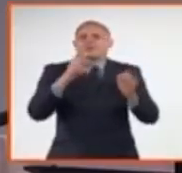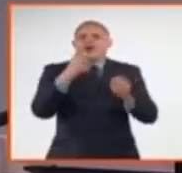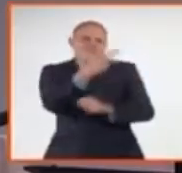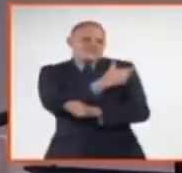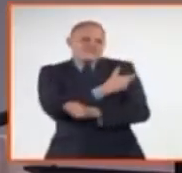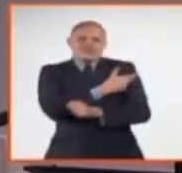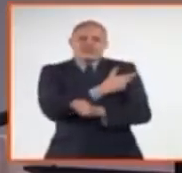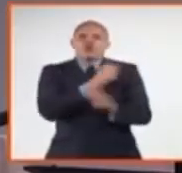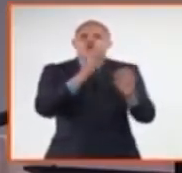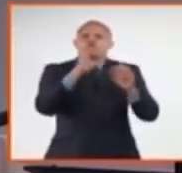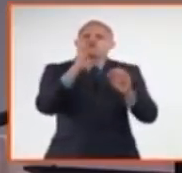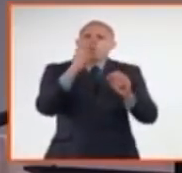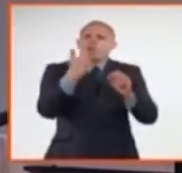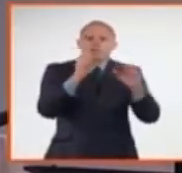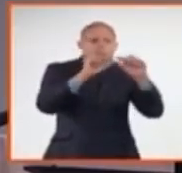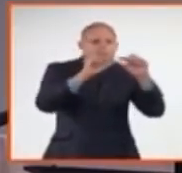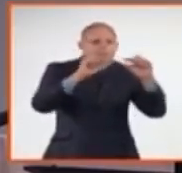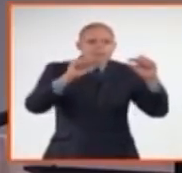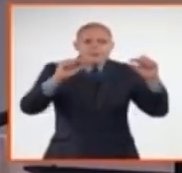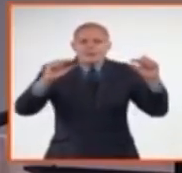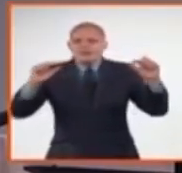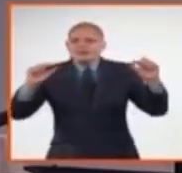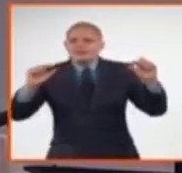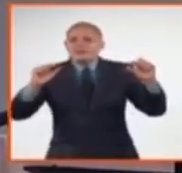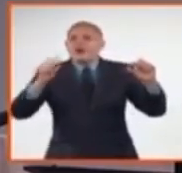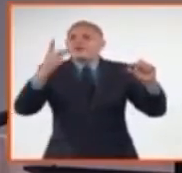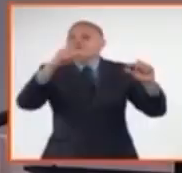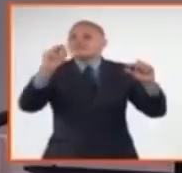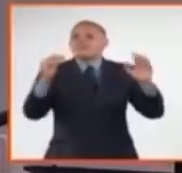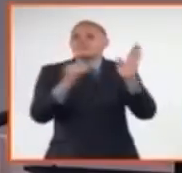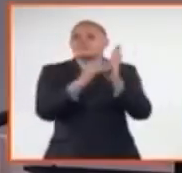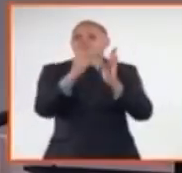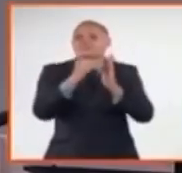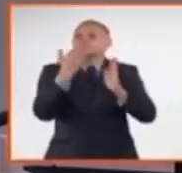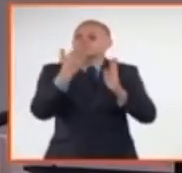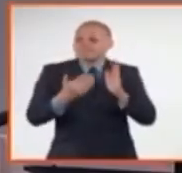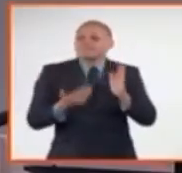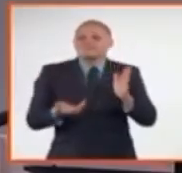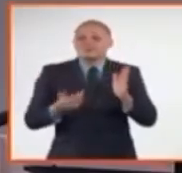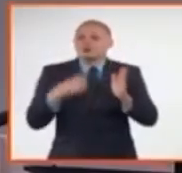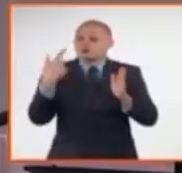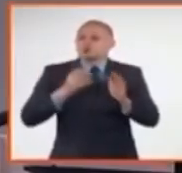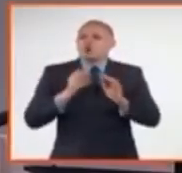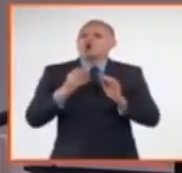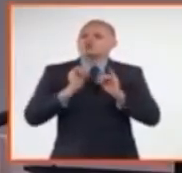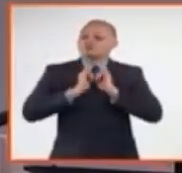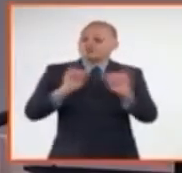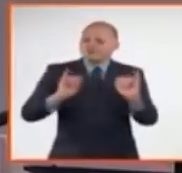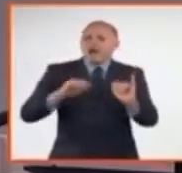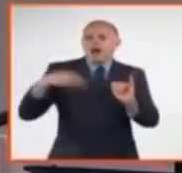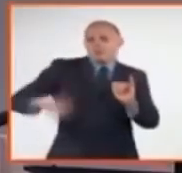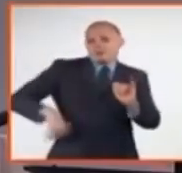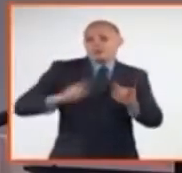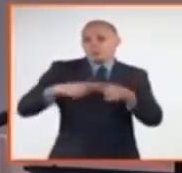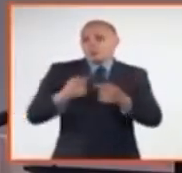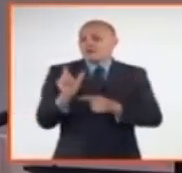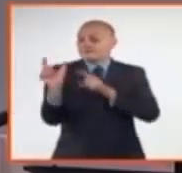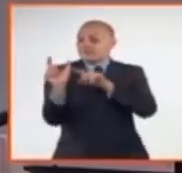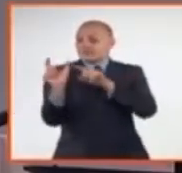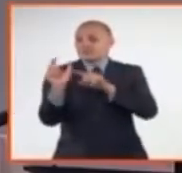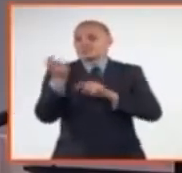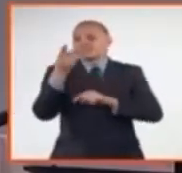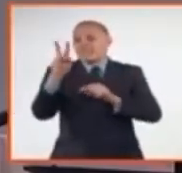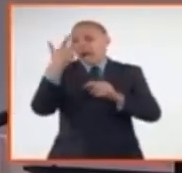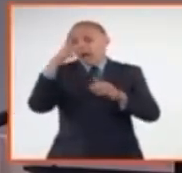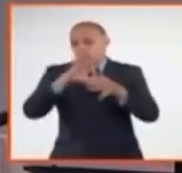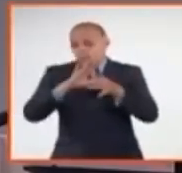porque pasarla por alto se en 13 de agosto era el cumpleaños de nuestro comandante pero fuimos muy explícito es decir